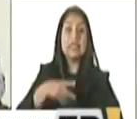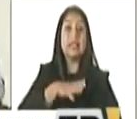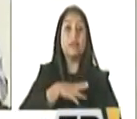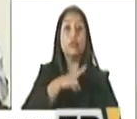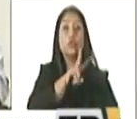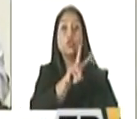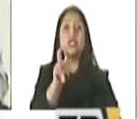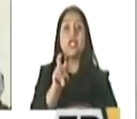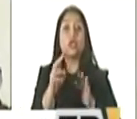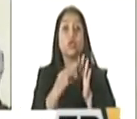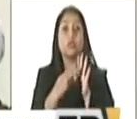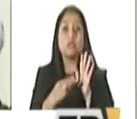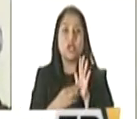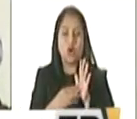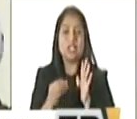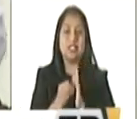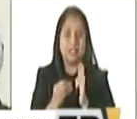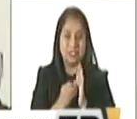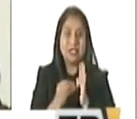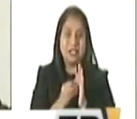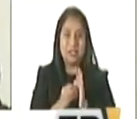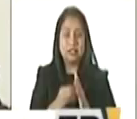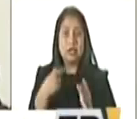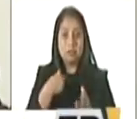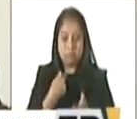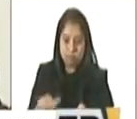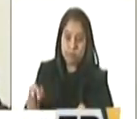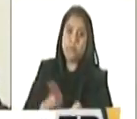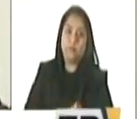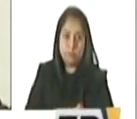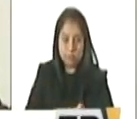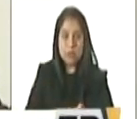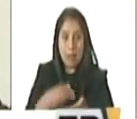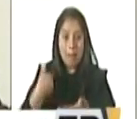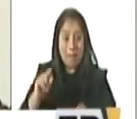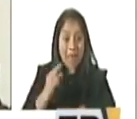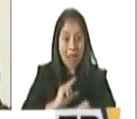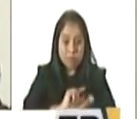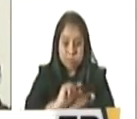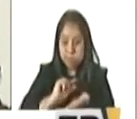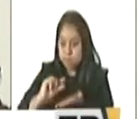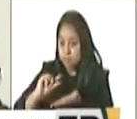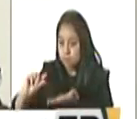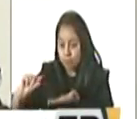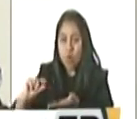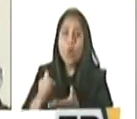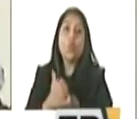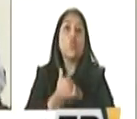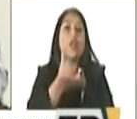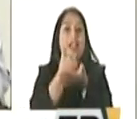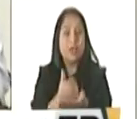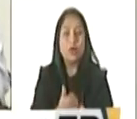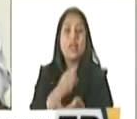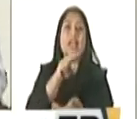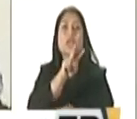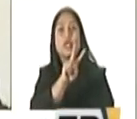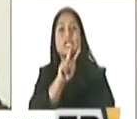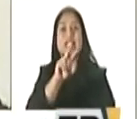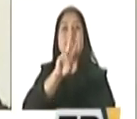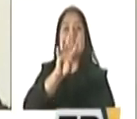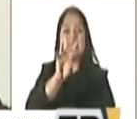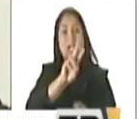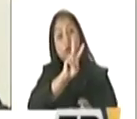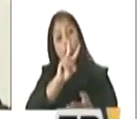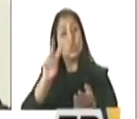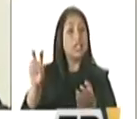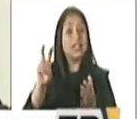200 millones de quetzales que vamos a implementar dándole a las personas una ayuda económica a 200 mil familias a